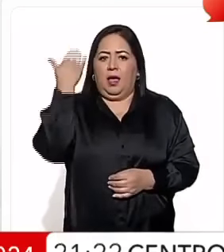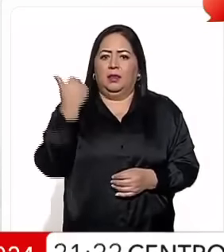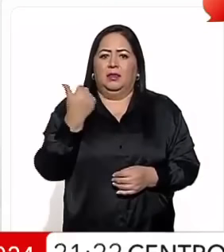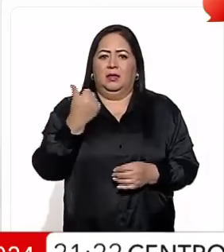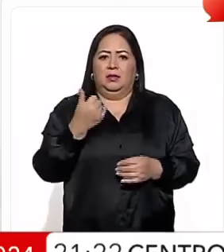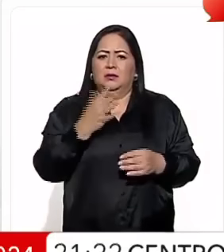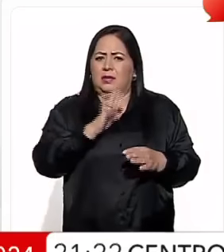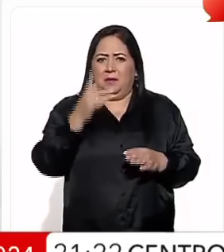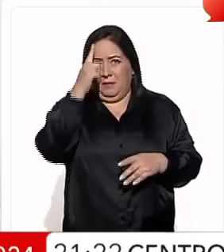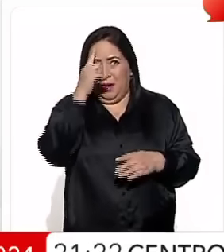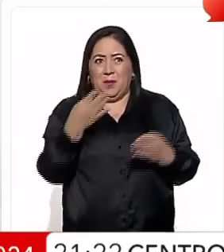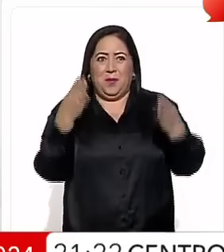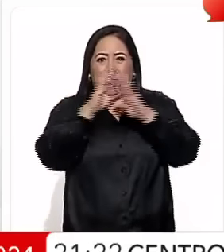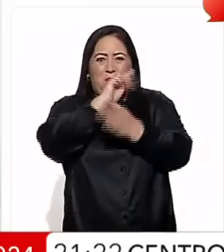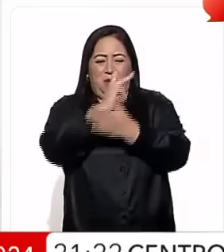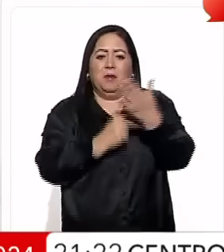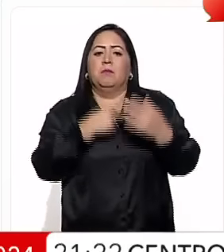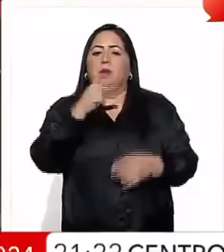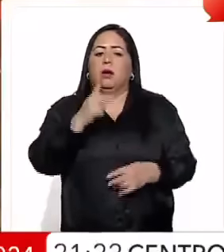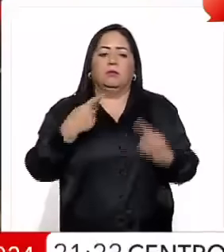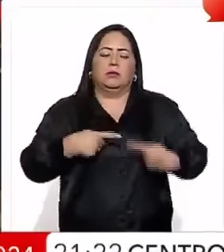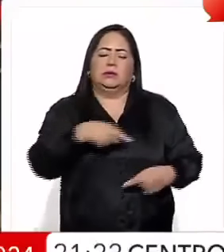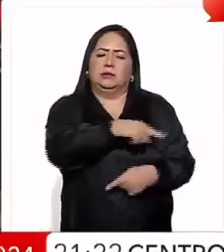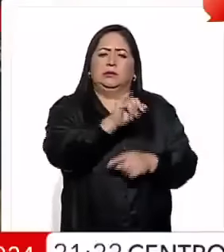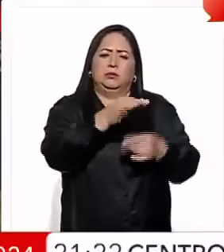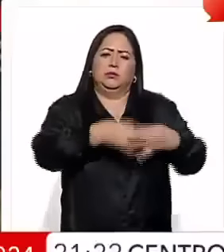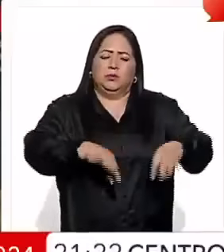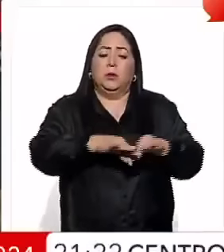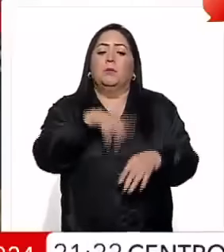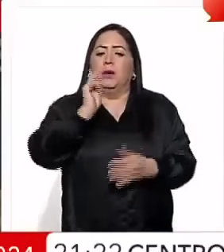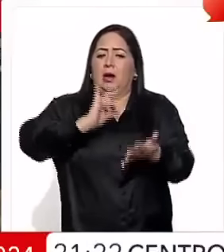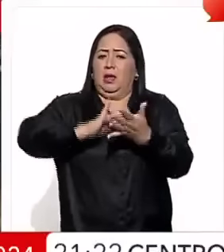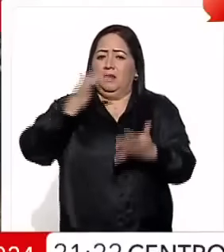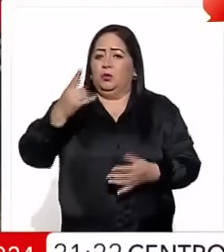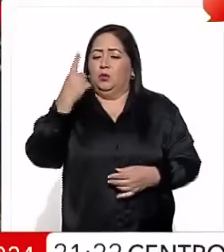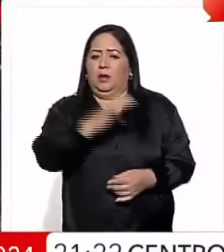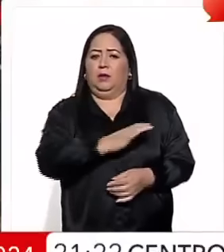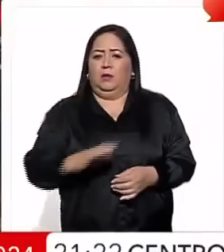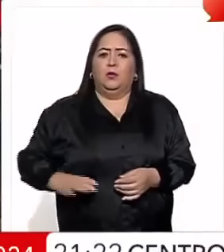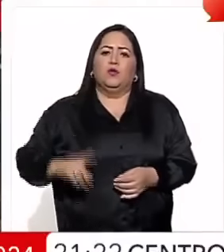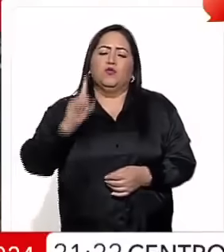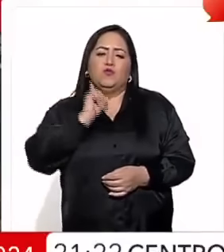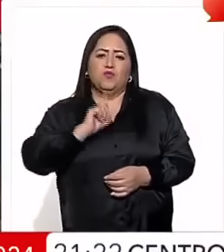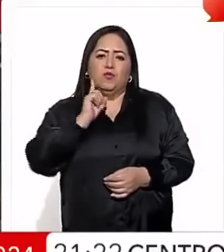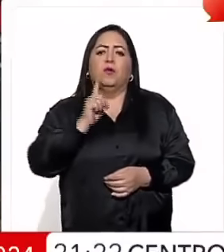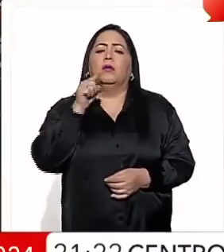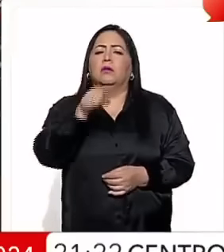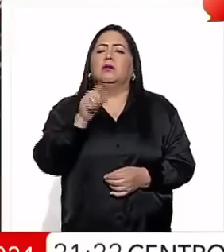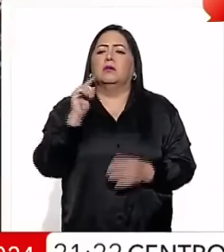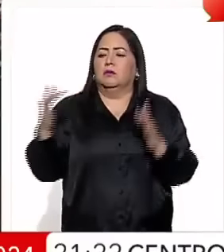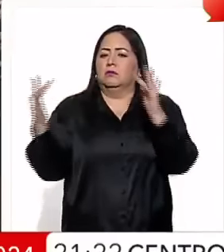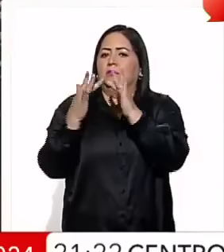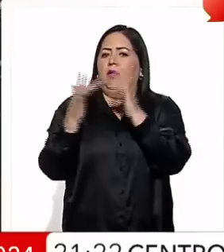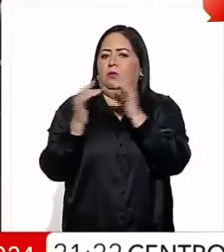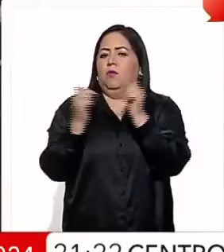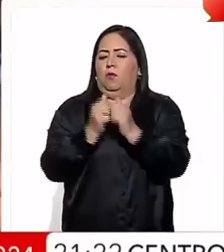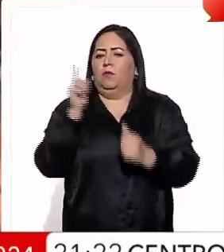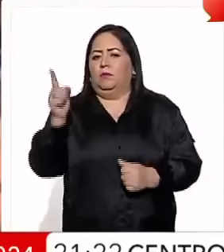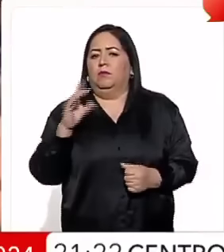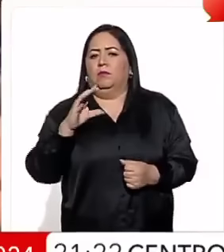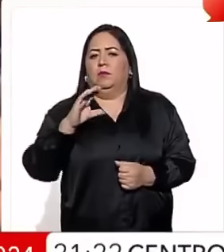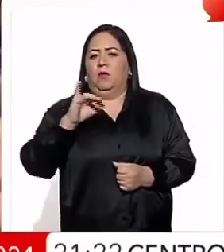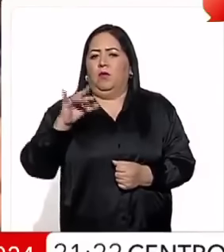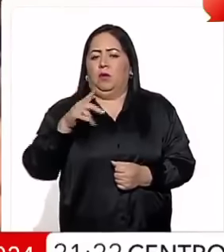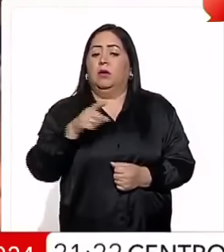cierre programados, las víctimas son su prioridad. Y agradeció que una de las candidatas opositoras haya tenido contacto con él.